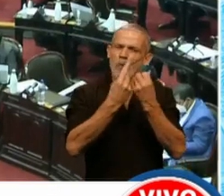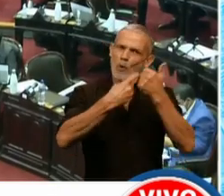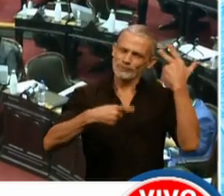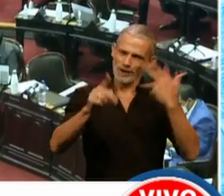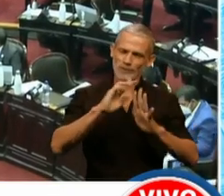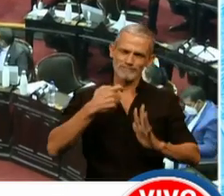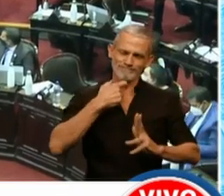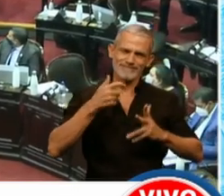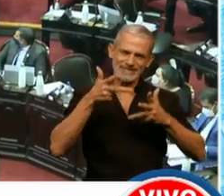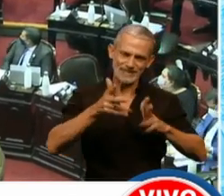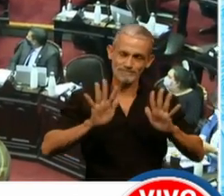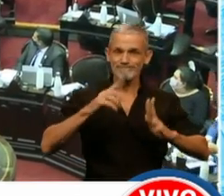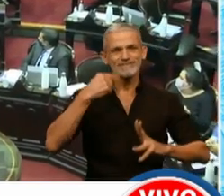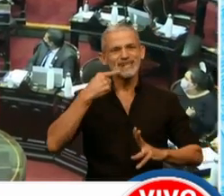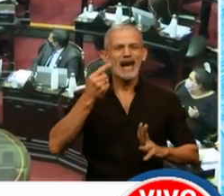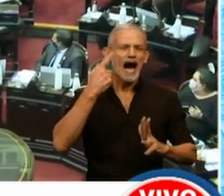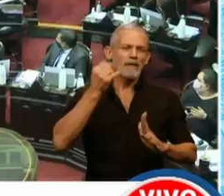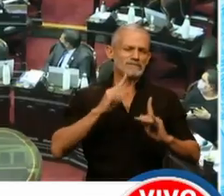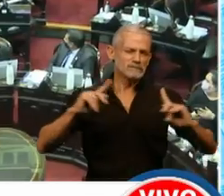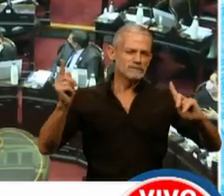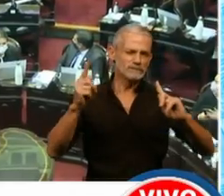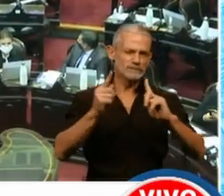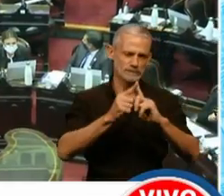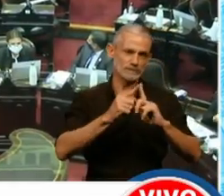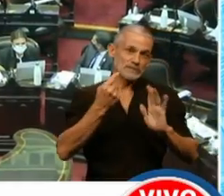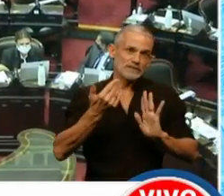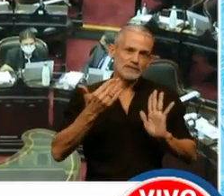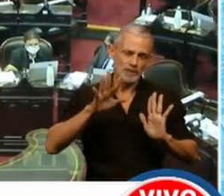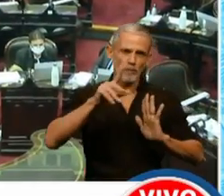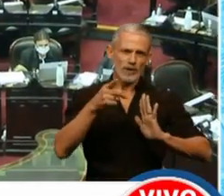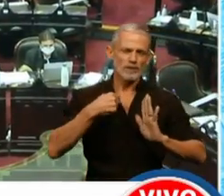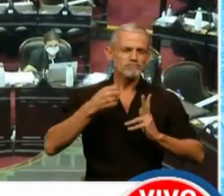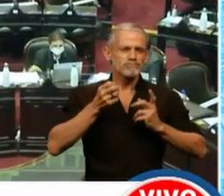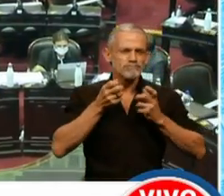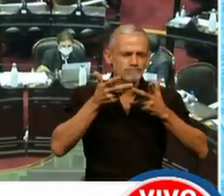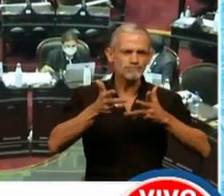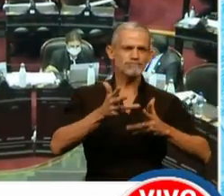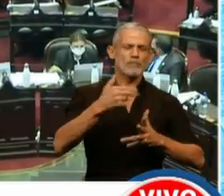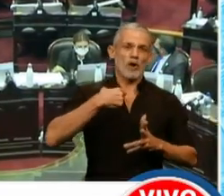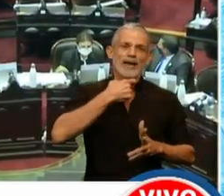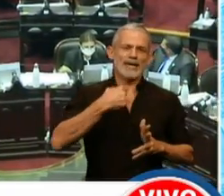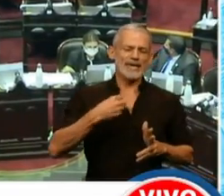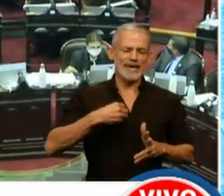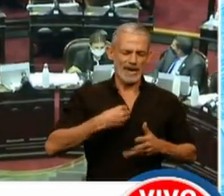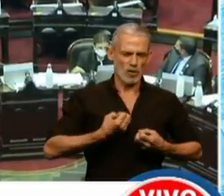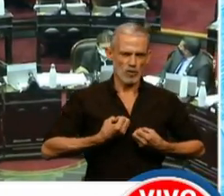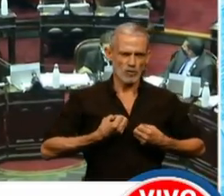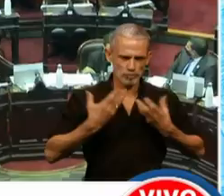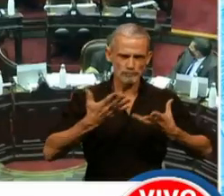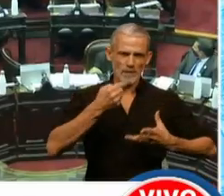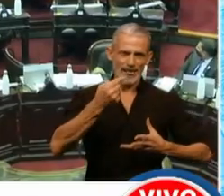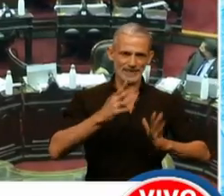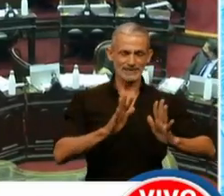pero voy a tratar de reducir y de expresar lo que realmente siento creo que